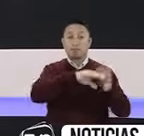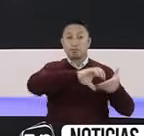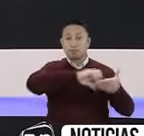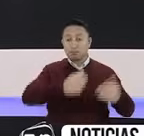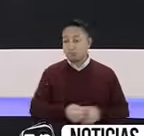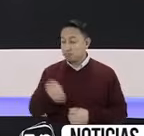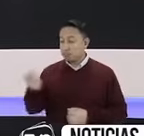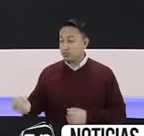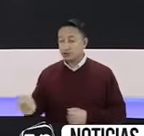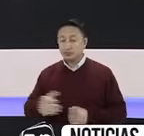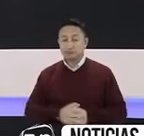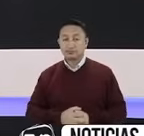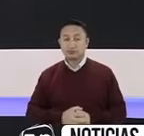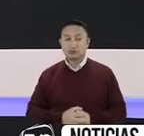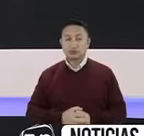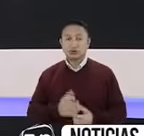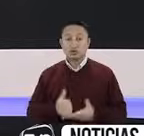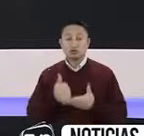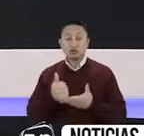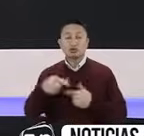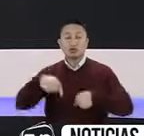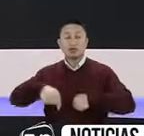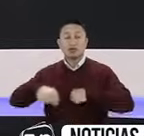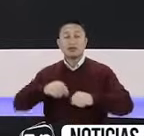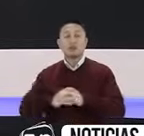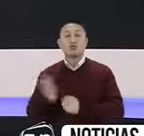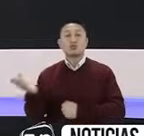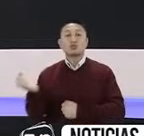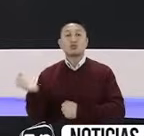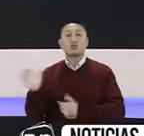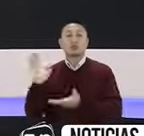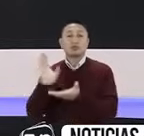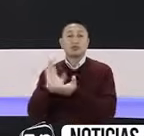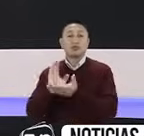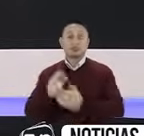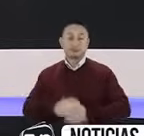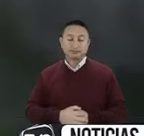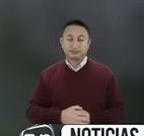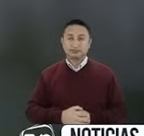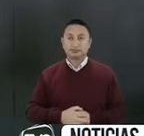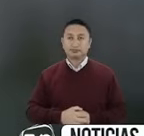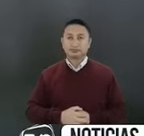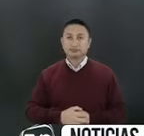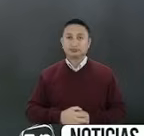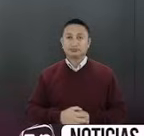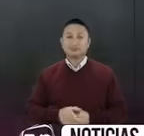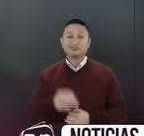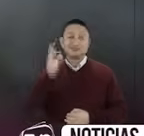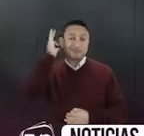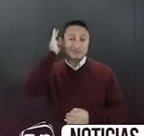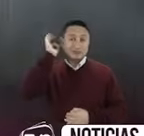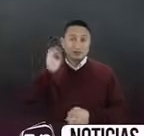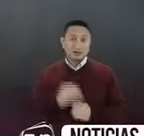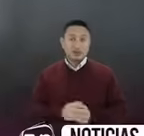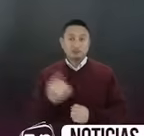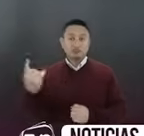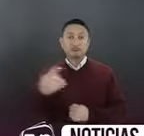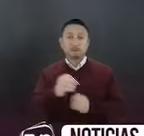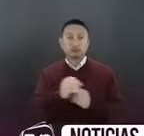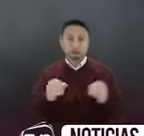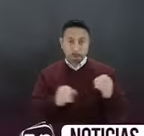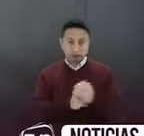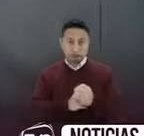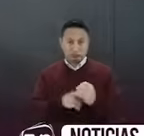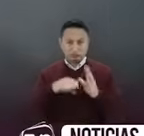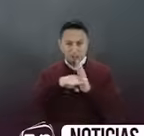hacer un trámite de jubilación en el Seguro Social. Las mujeres merodeaban las oficinas de las entidades bancarias